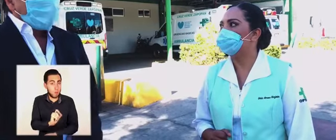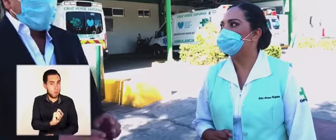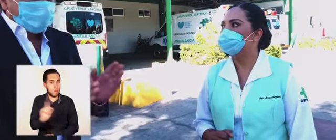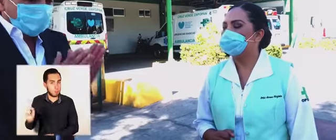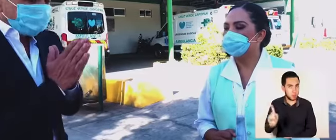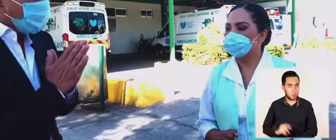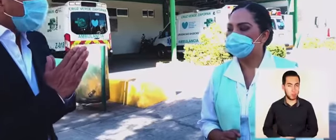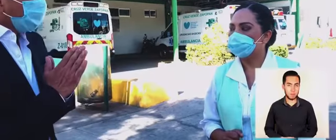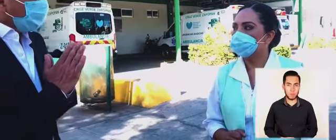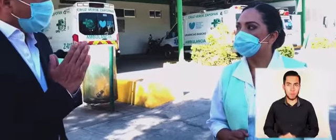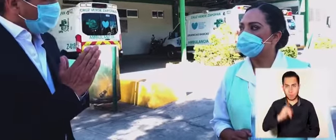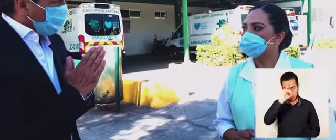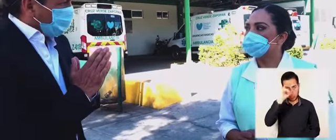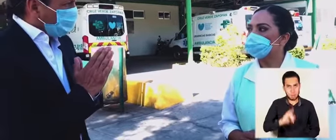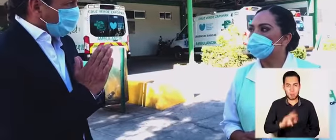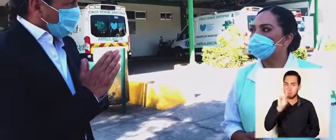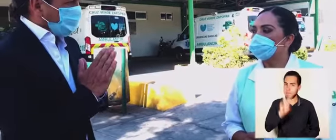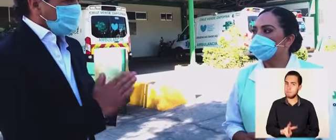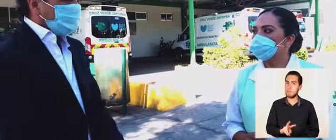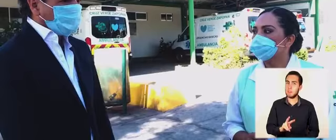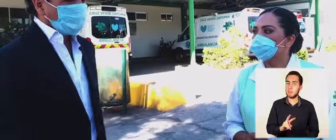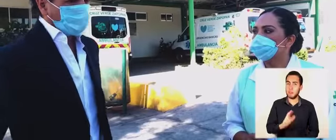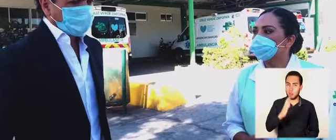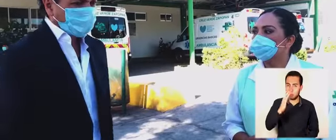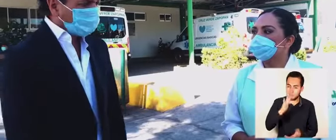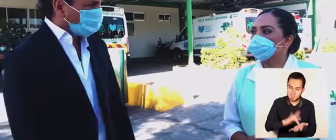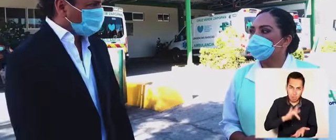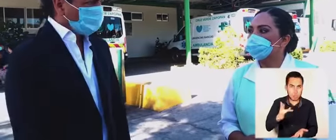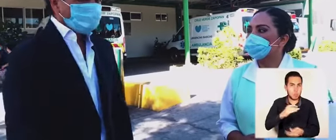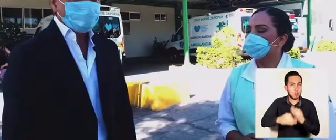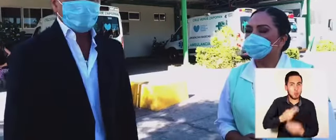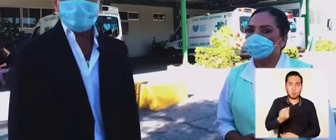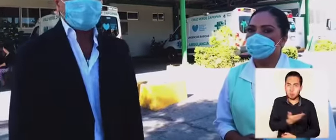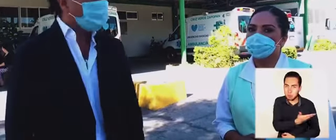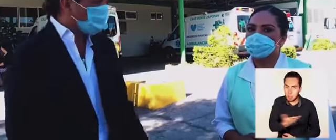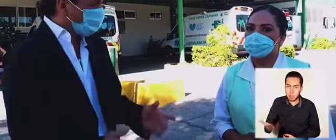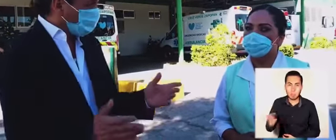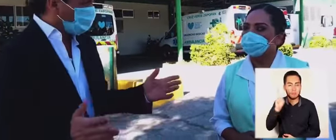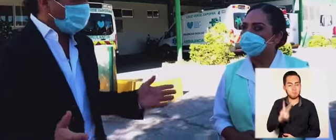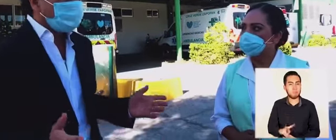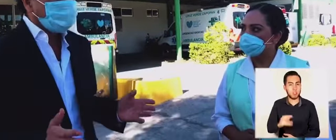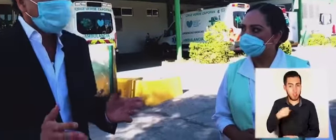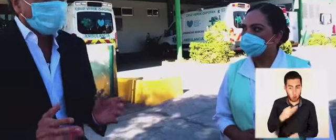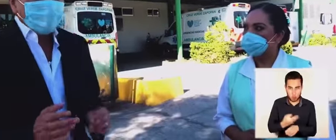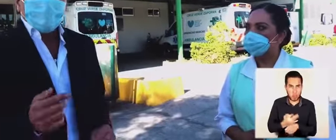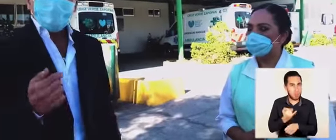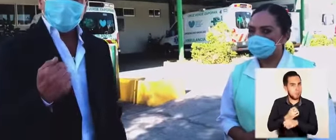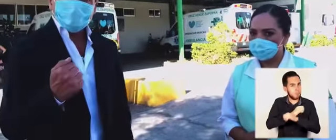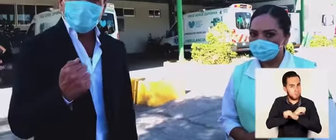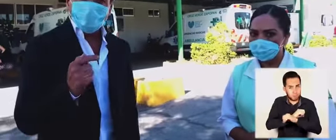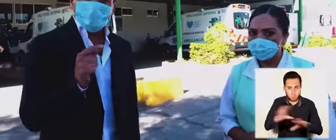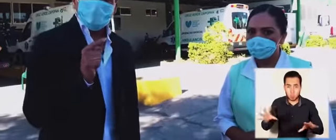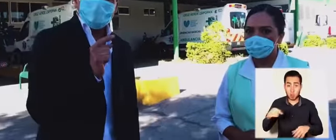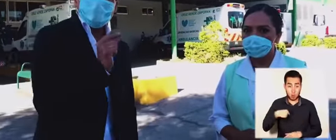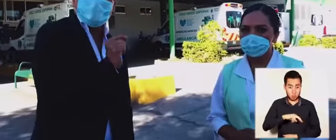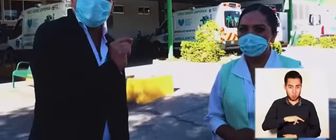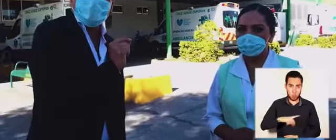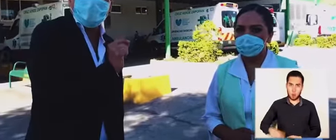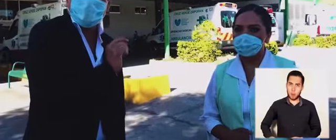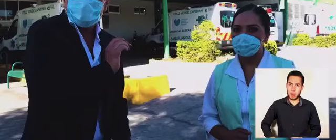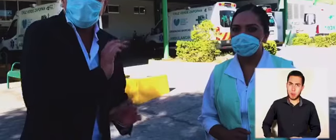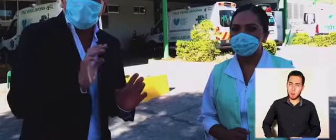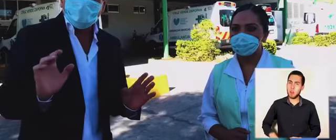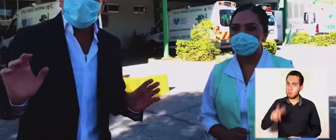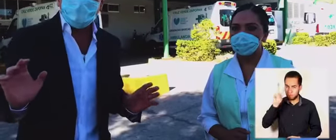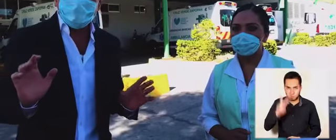profesionales. Jefa Vicky, mi reconocimiento y agradecimiento para todas y todos ustedes. Le pido hacerlo extensivo. Y nosotros como gobierno les vamos